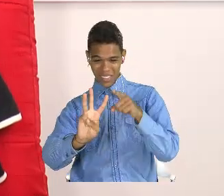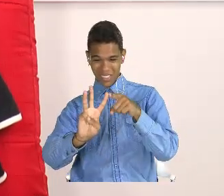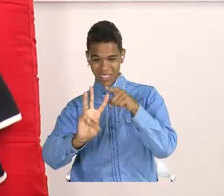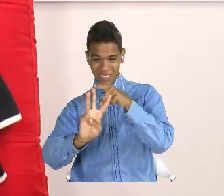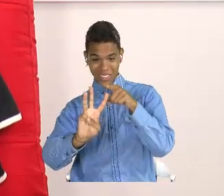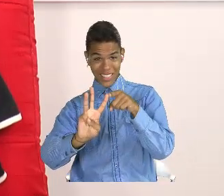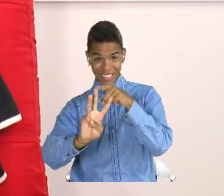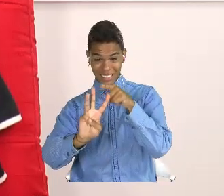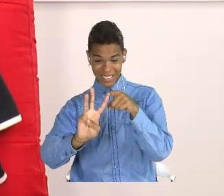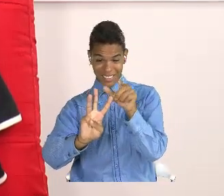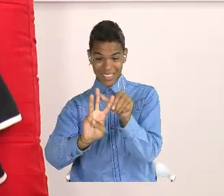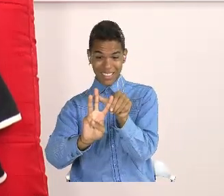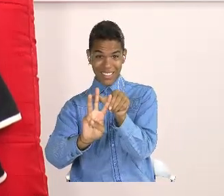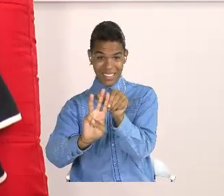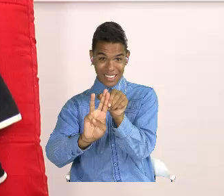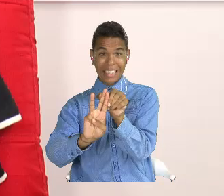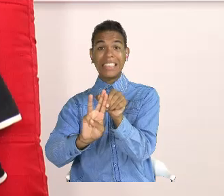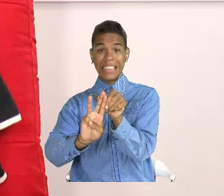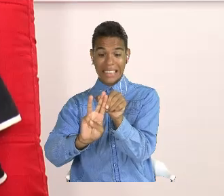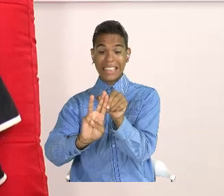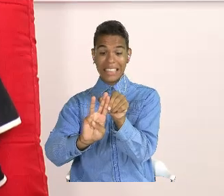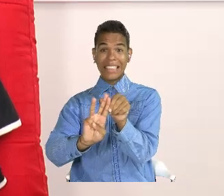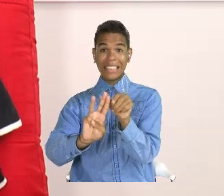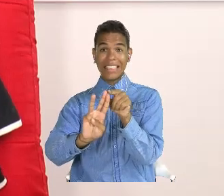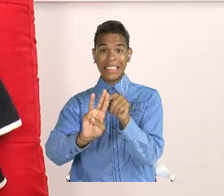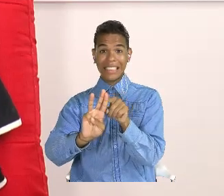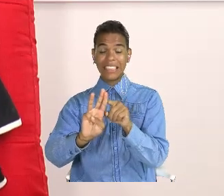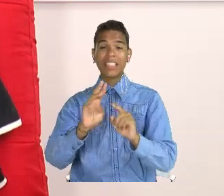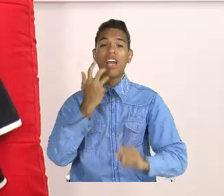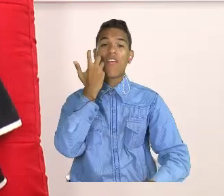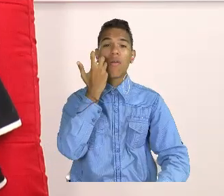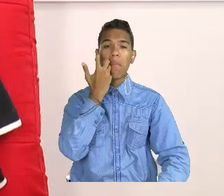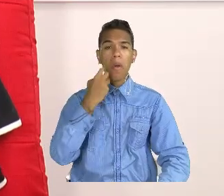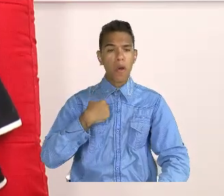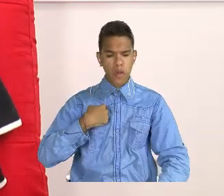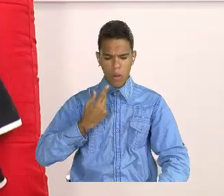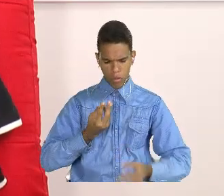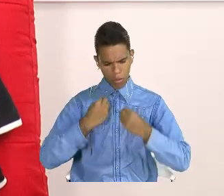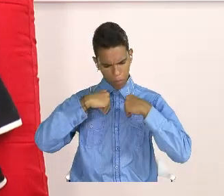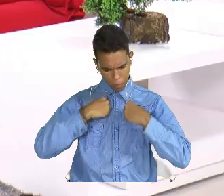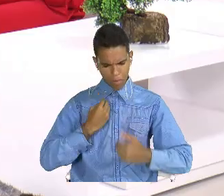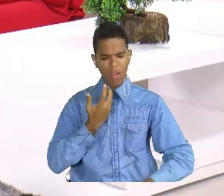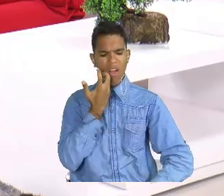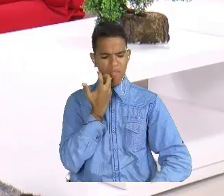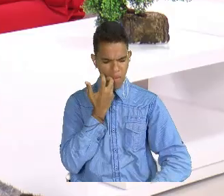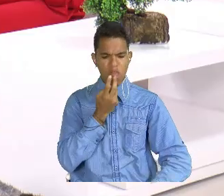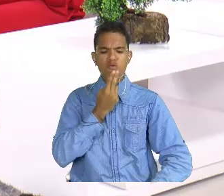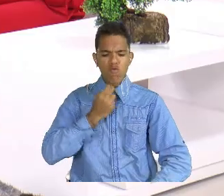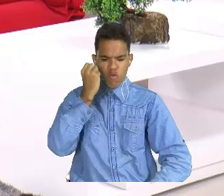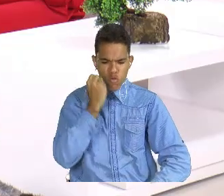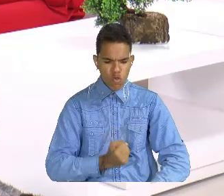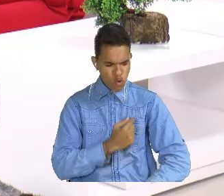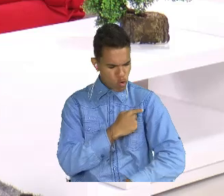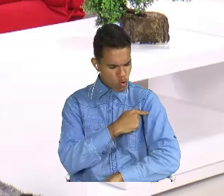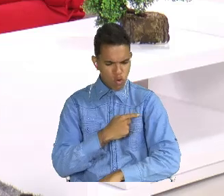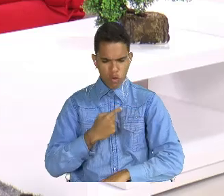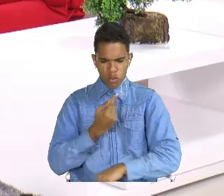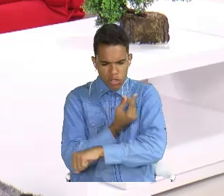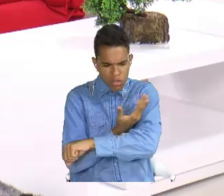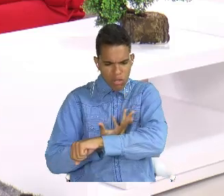padeciendo esta enfermedad y muy posiblemente no lo saben. ¿Qué dice usted al respecto? Bueno, la diabetes es una enfermedad